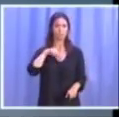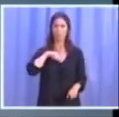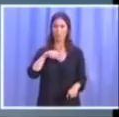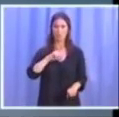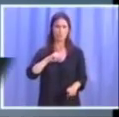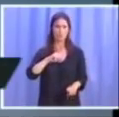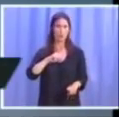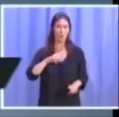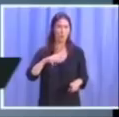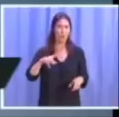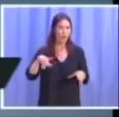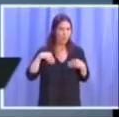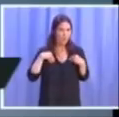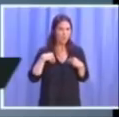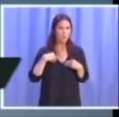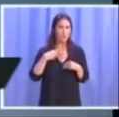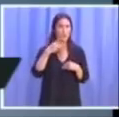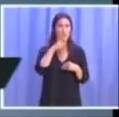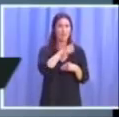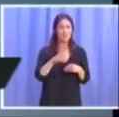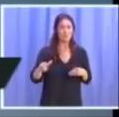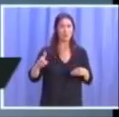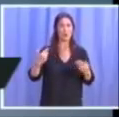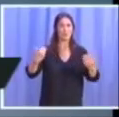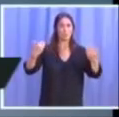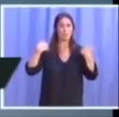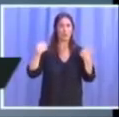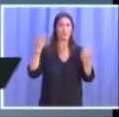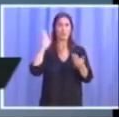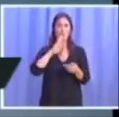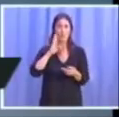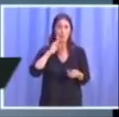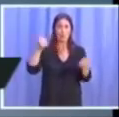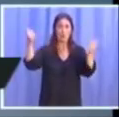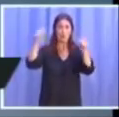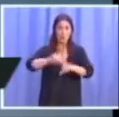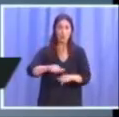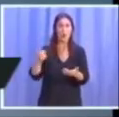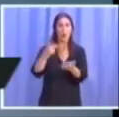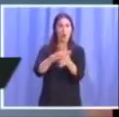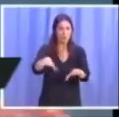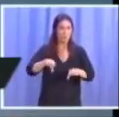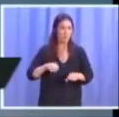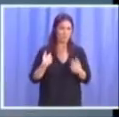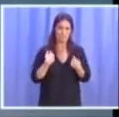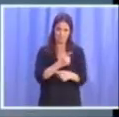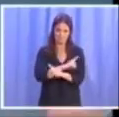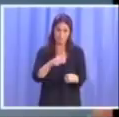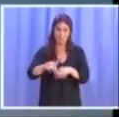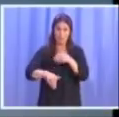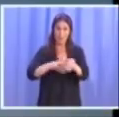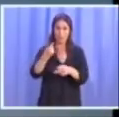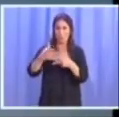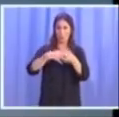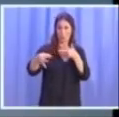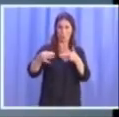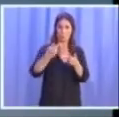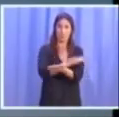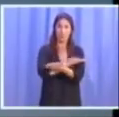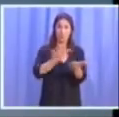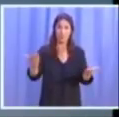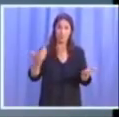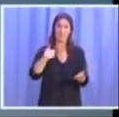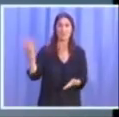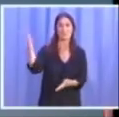los responsables de la ruina económica y de la corrupción vuelvan a mandar en la Plaza del Carmen. En estas elecciones hay una opción en la que confiar, y es